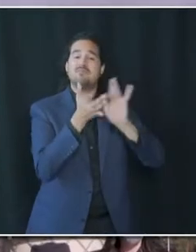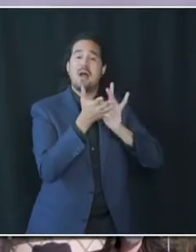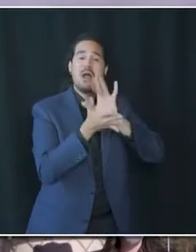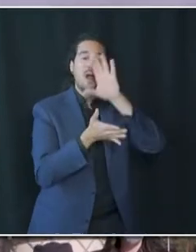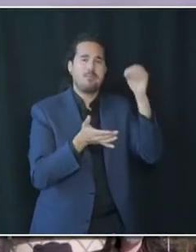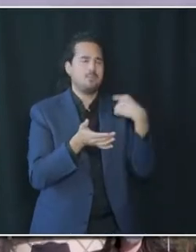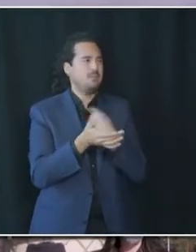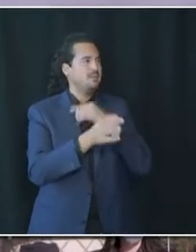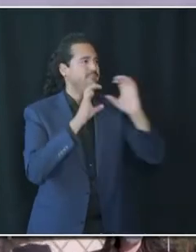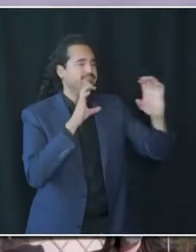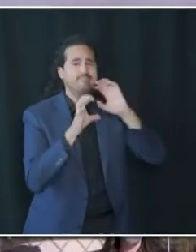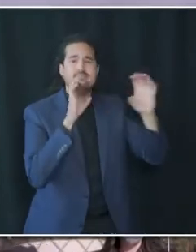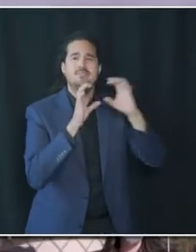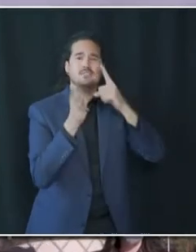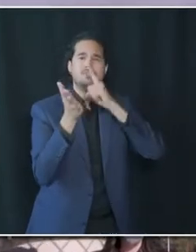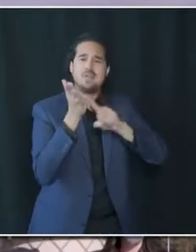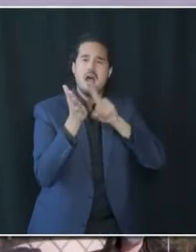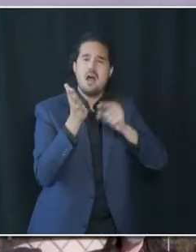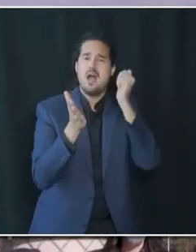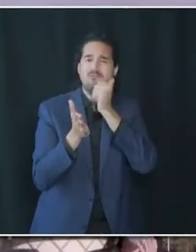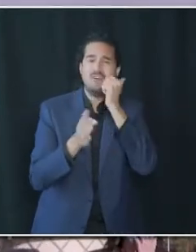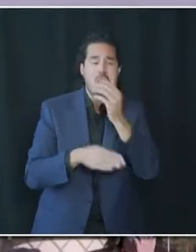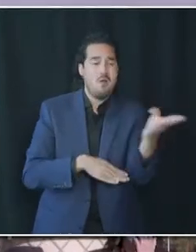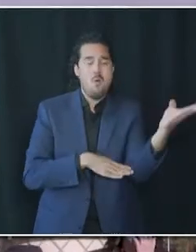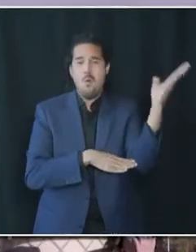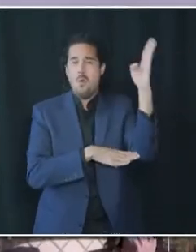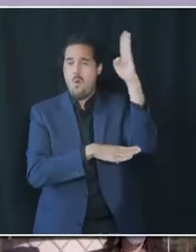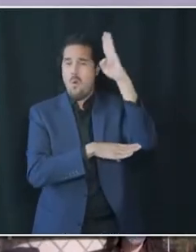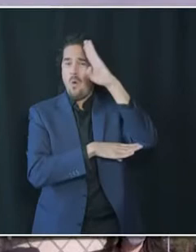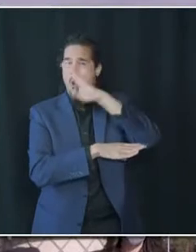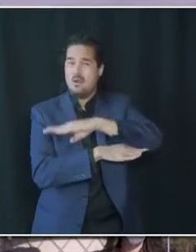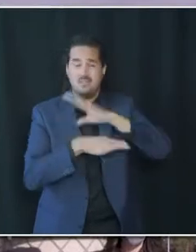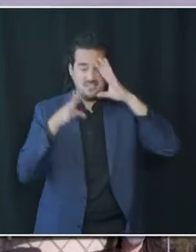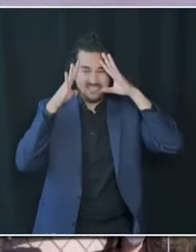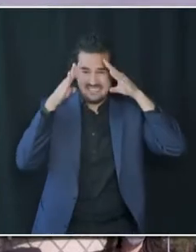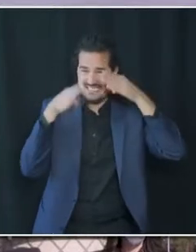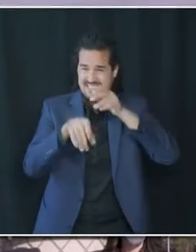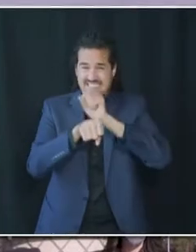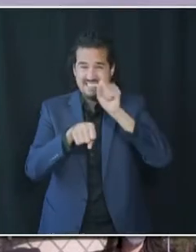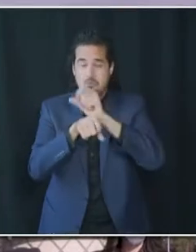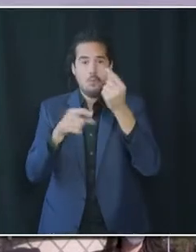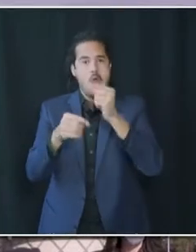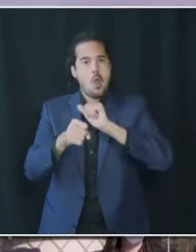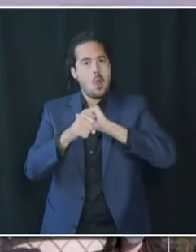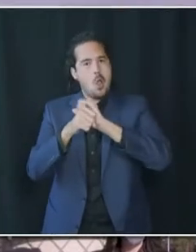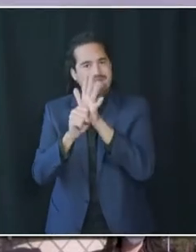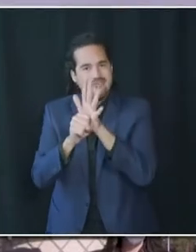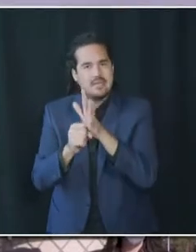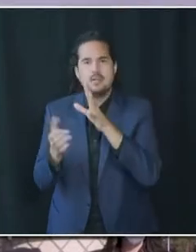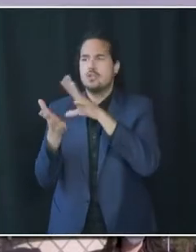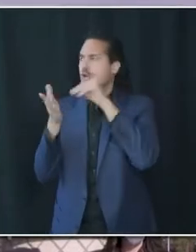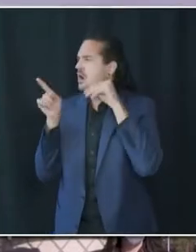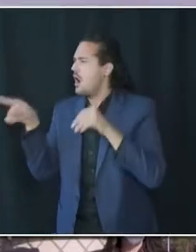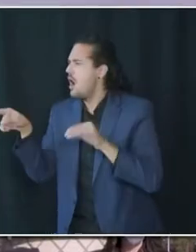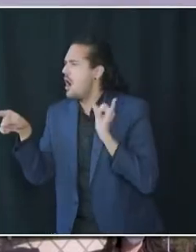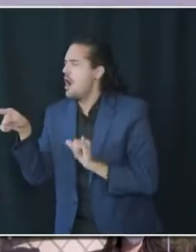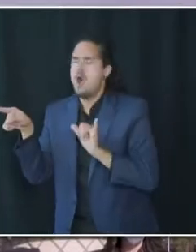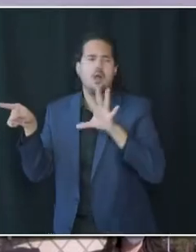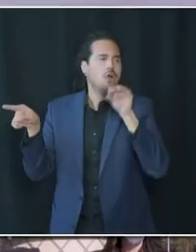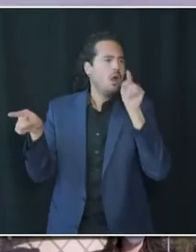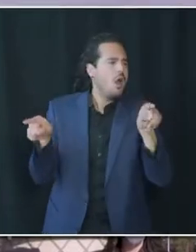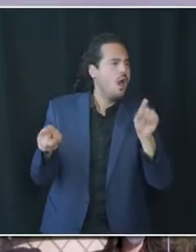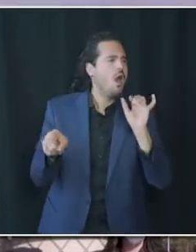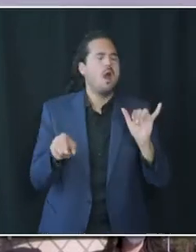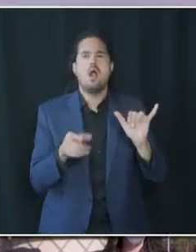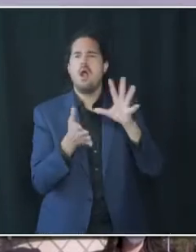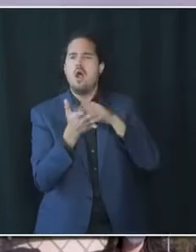en los grupos de trabajo ocupamos gran parte del día hablando de la administración de vacunas y terminamos la noche hablando de